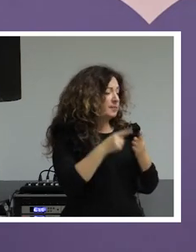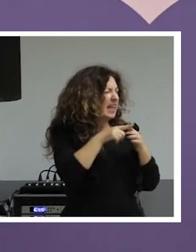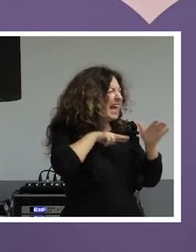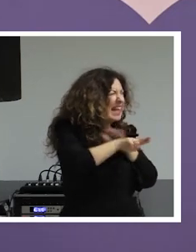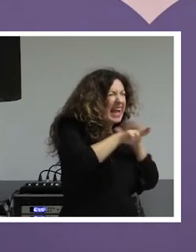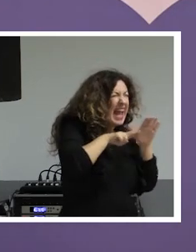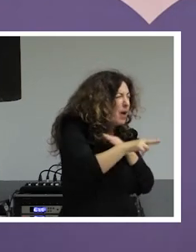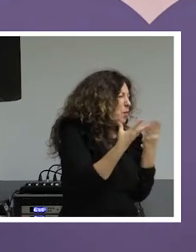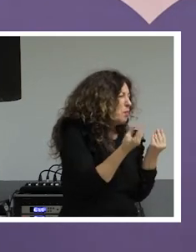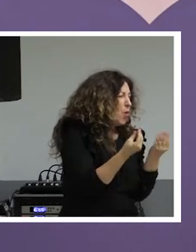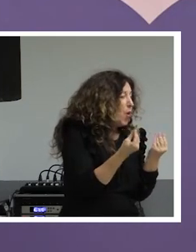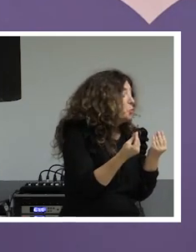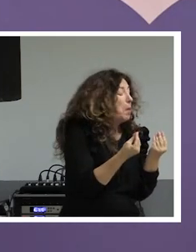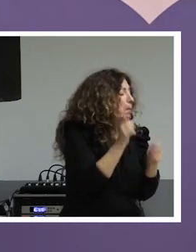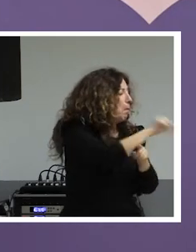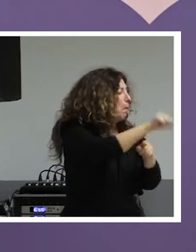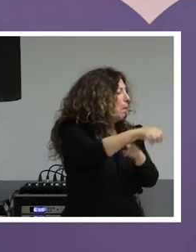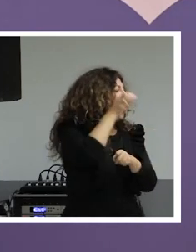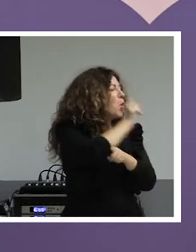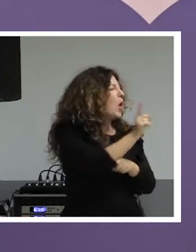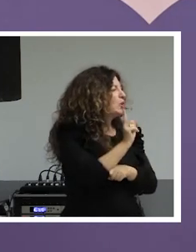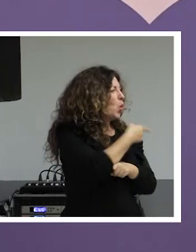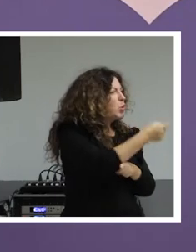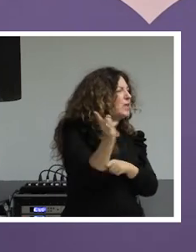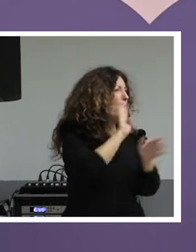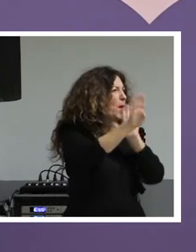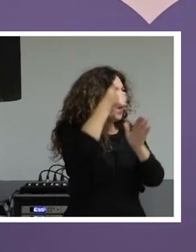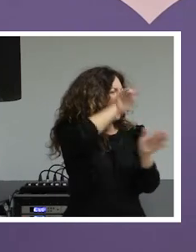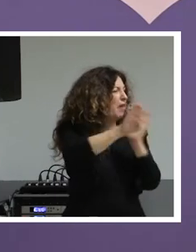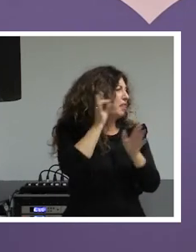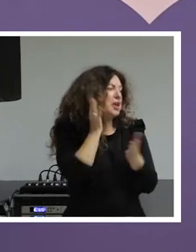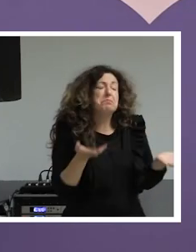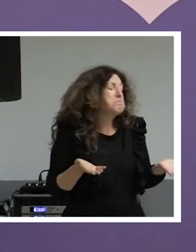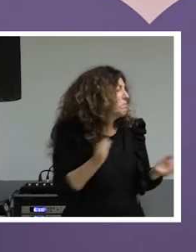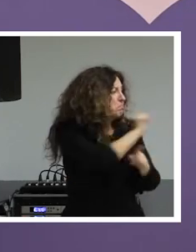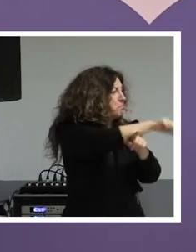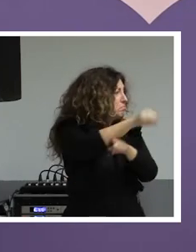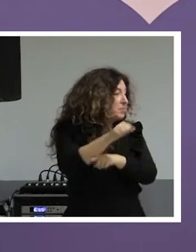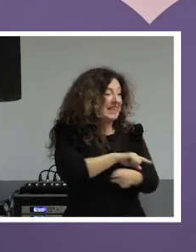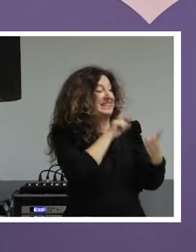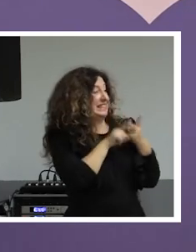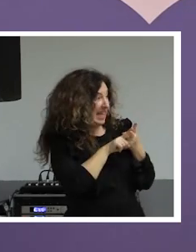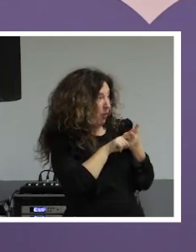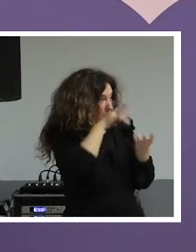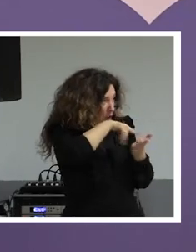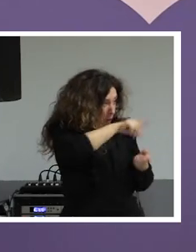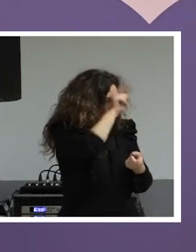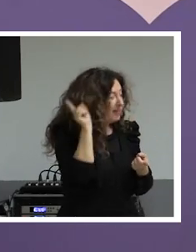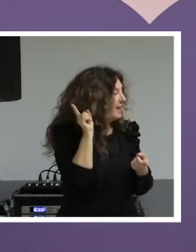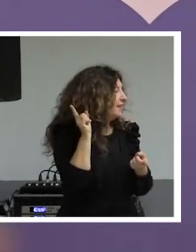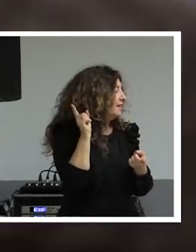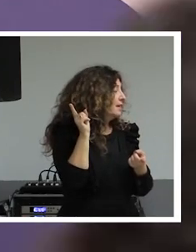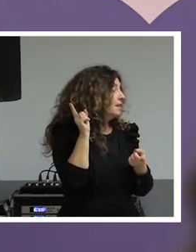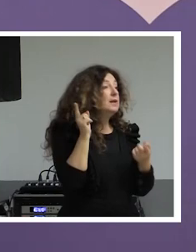Asturias por ejemplo no y aquí pasa dos cosas en Madrid uno que con grandes